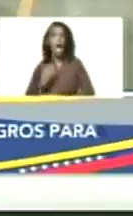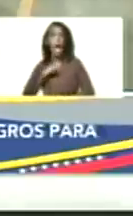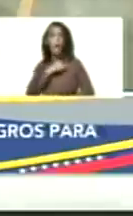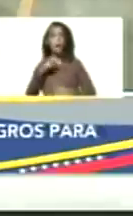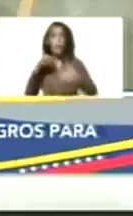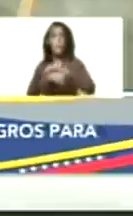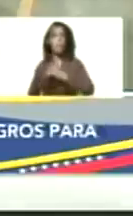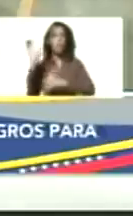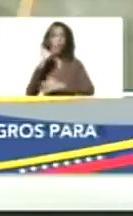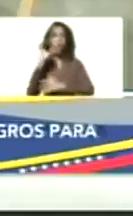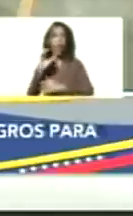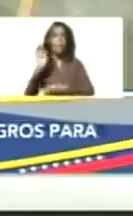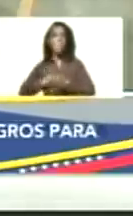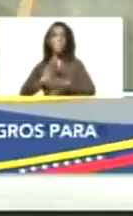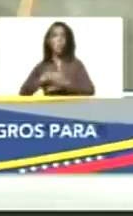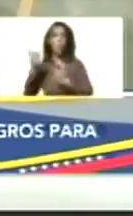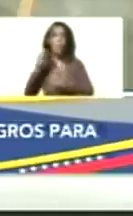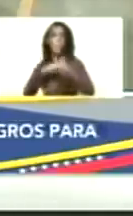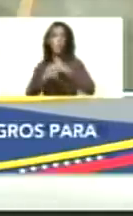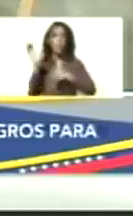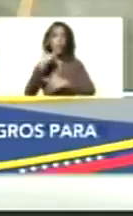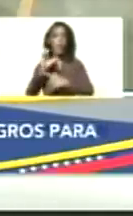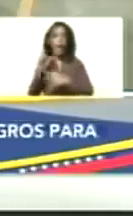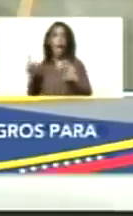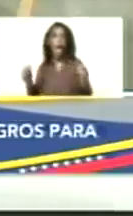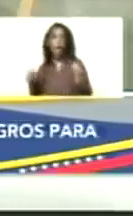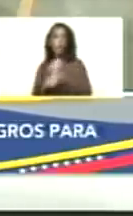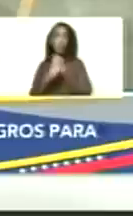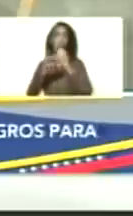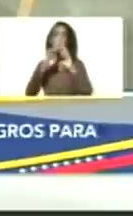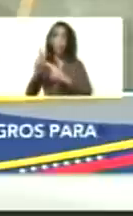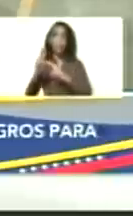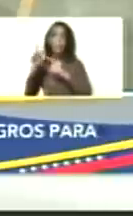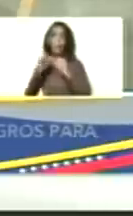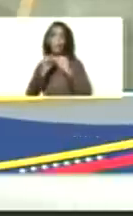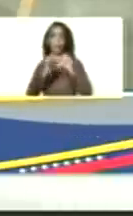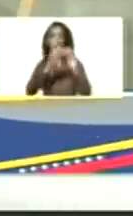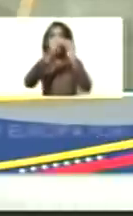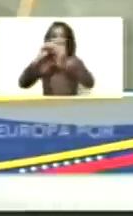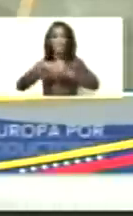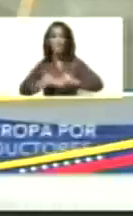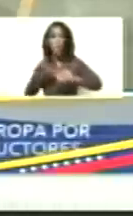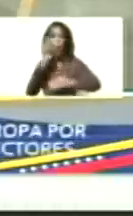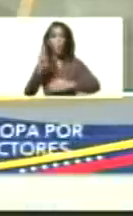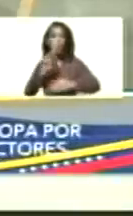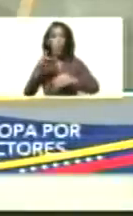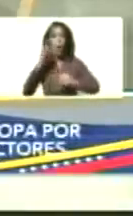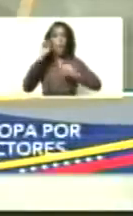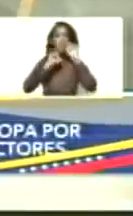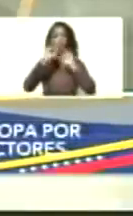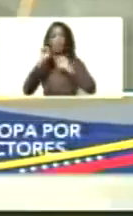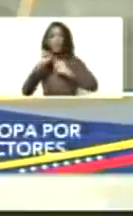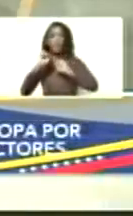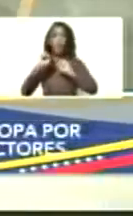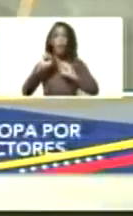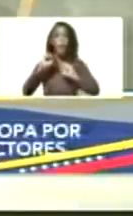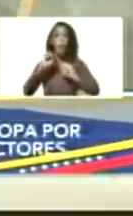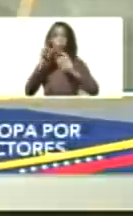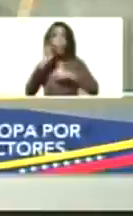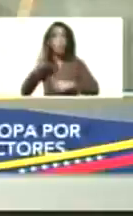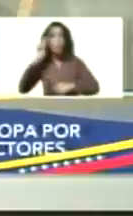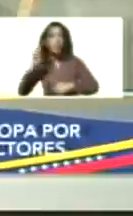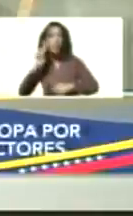de Caracas, porque el metro de Caracas consiguió respuesta para mantener útiles los motores, para mantener